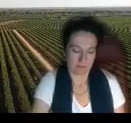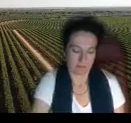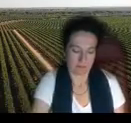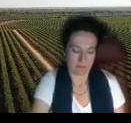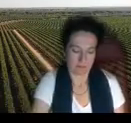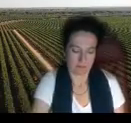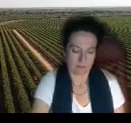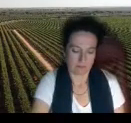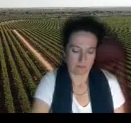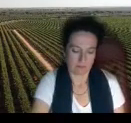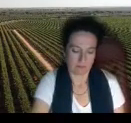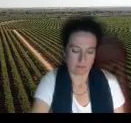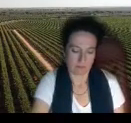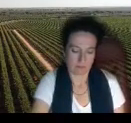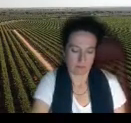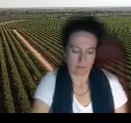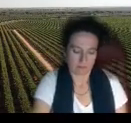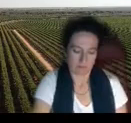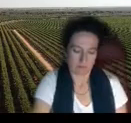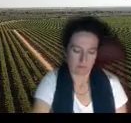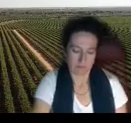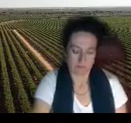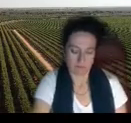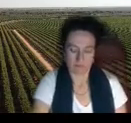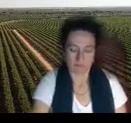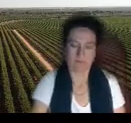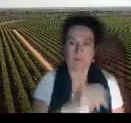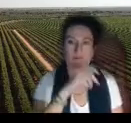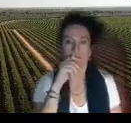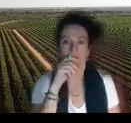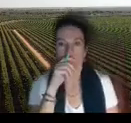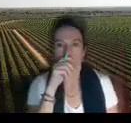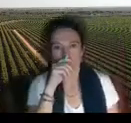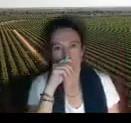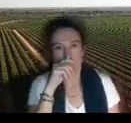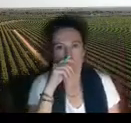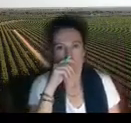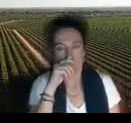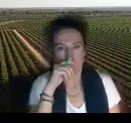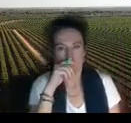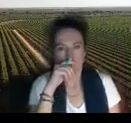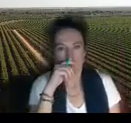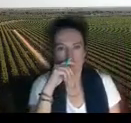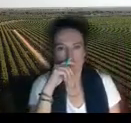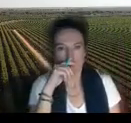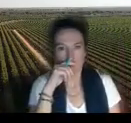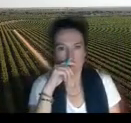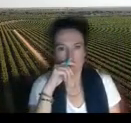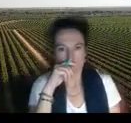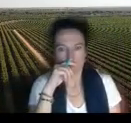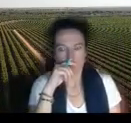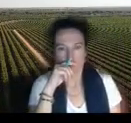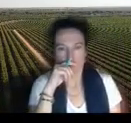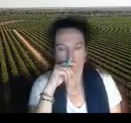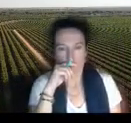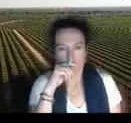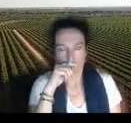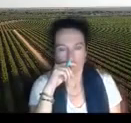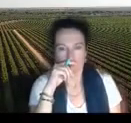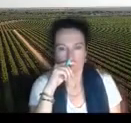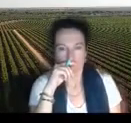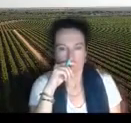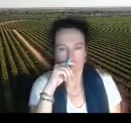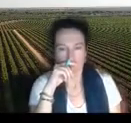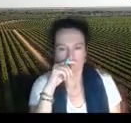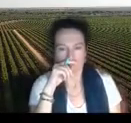de nitratos, conservación de aves, etcétera. Y hay, por ejemplo, nuevos elementos que son reglamentos sobre el tema de